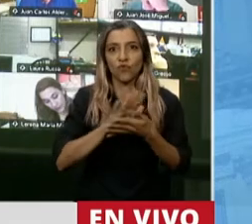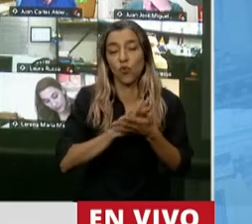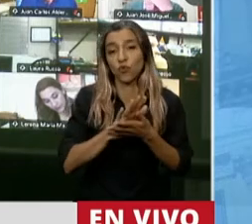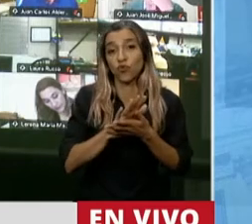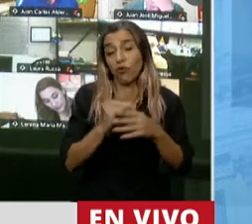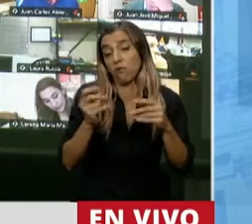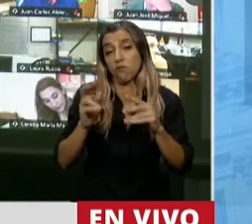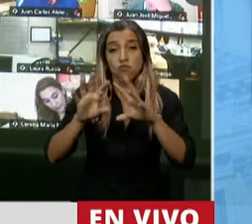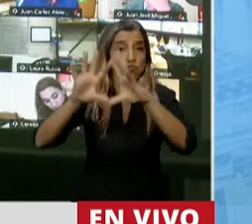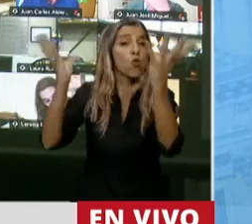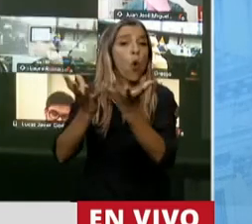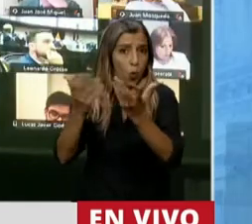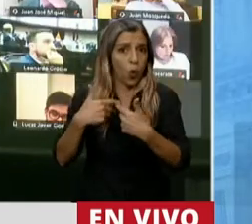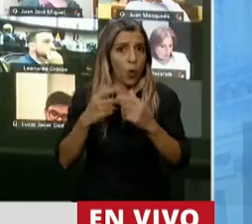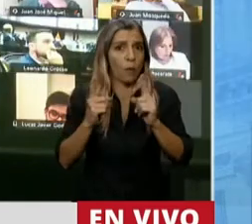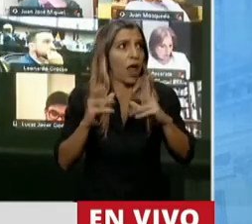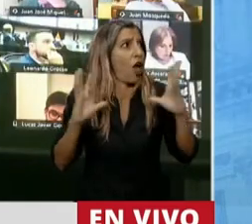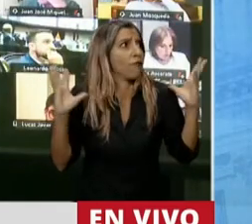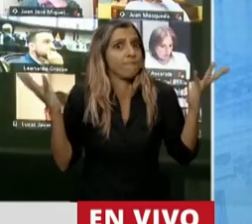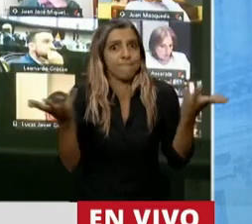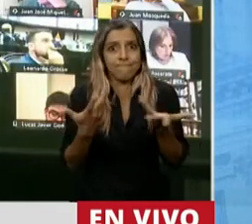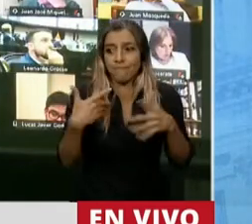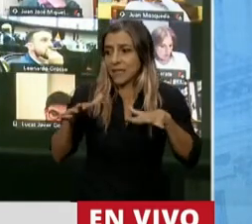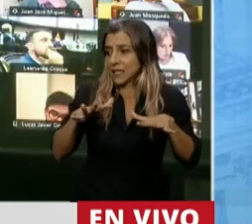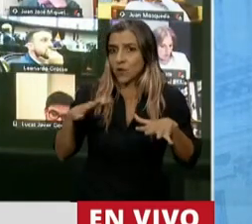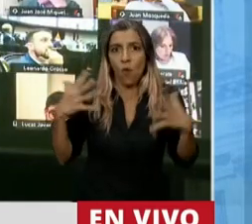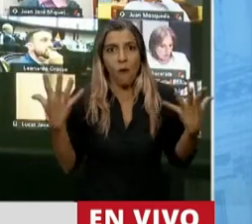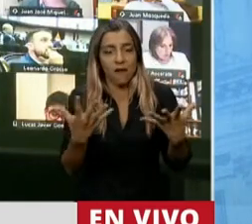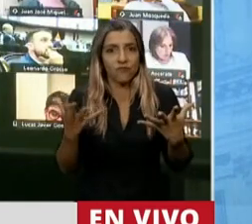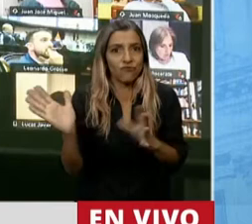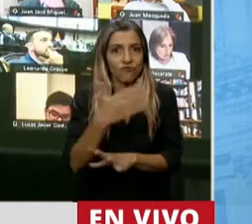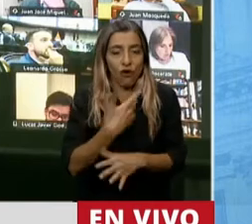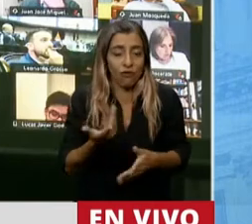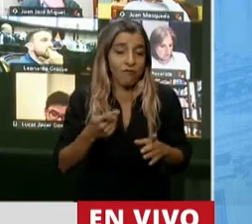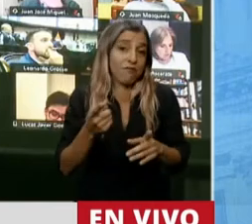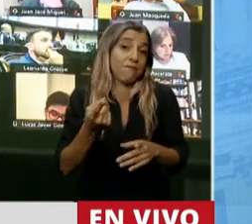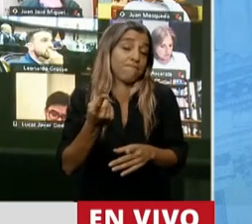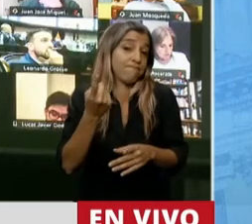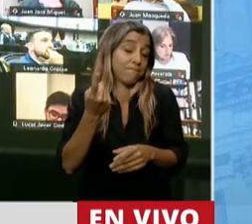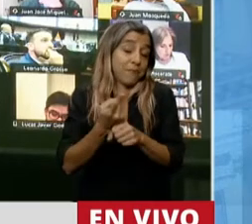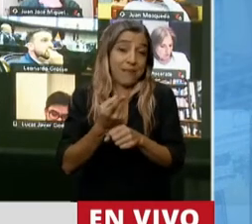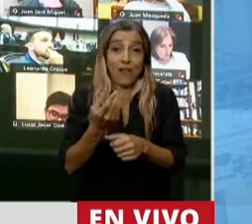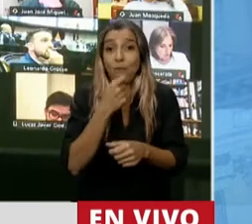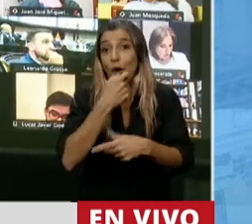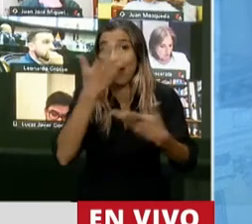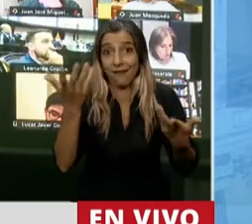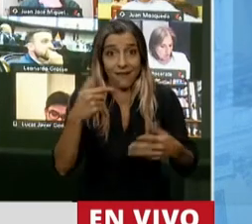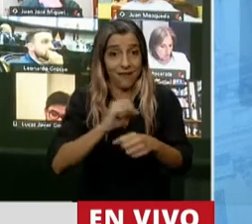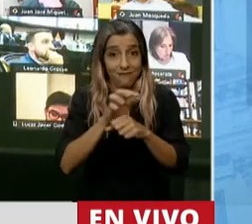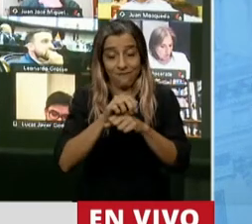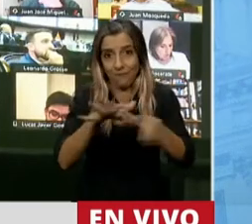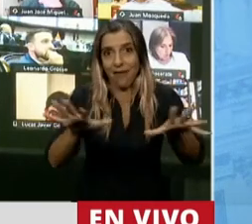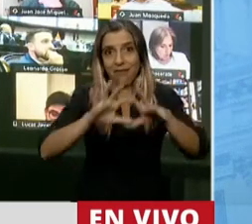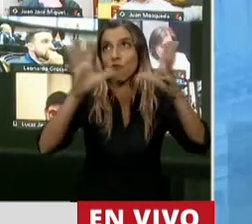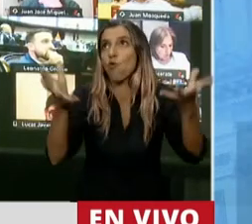globales, ¿no? Y que generan incluso situaciones tan complejas como la que estamos viviendo hoy, esta pandemia de origen